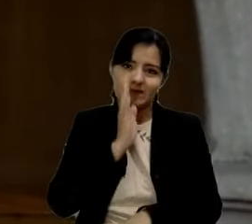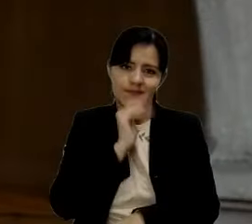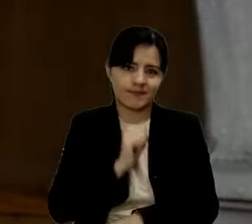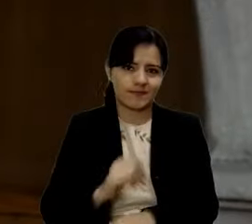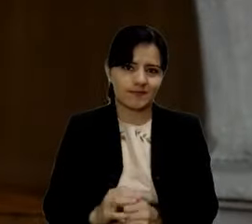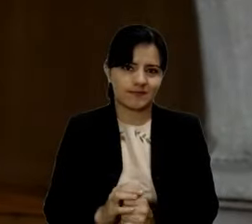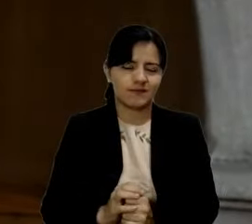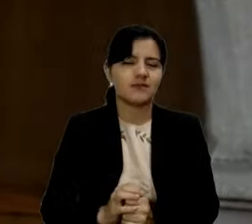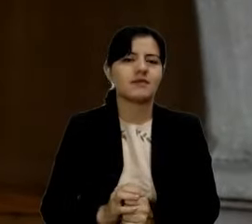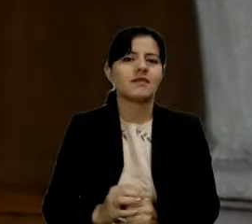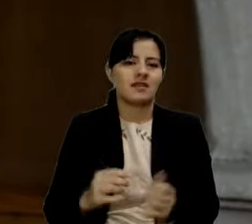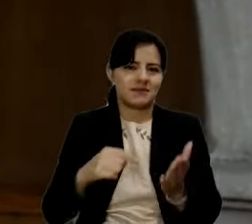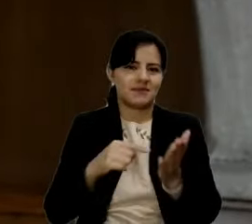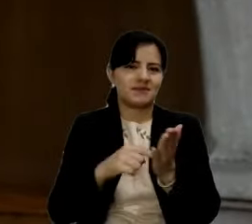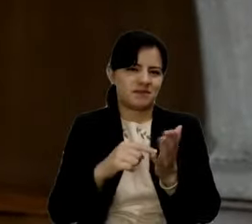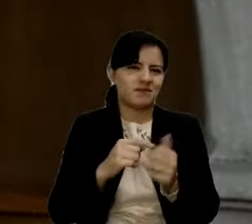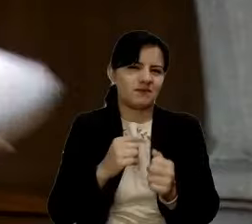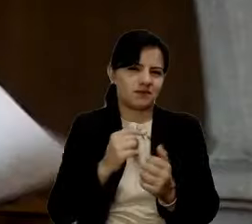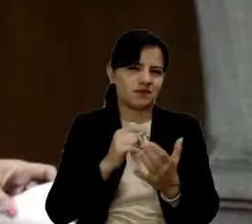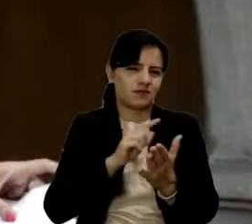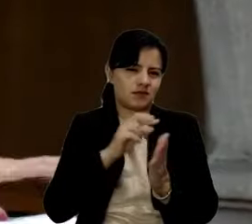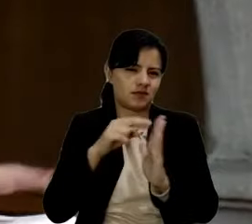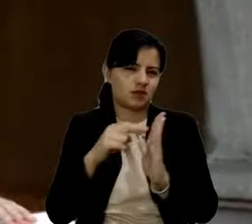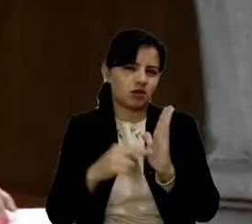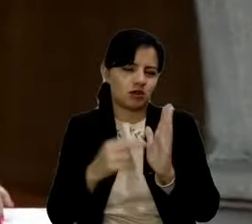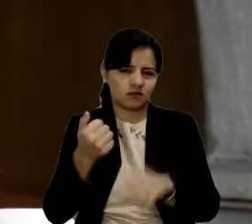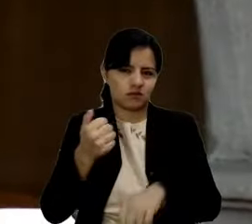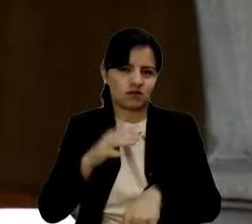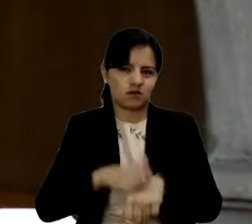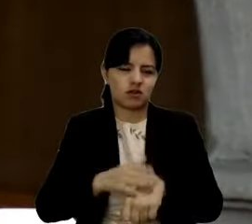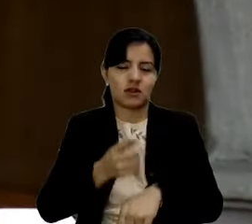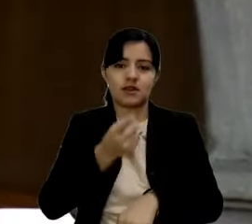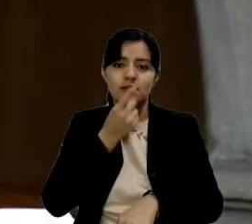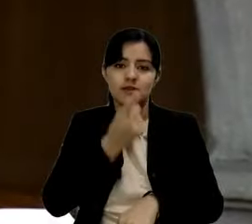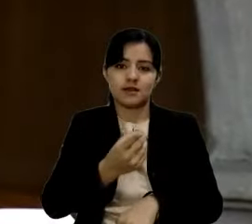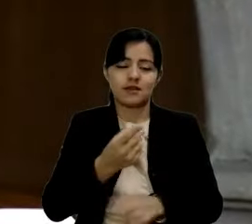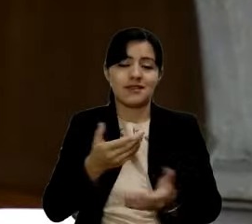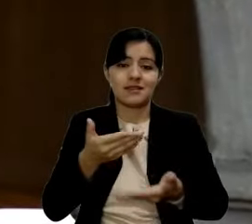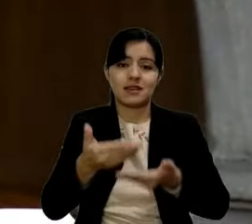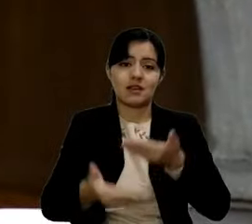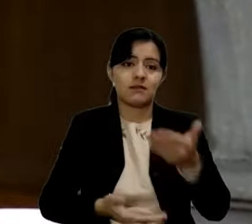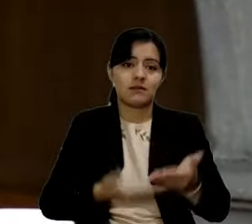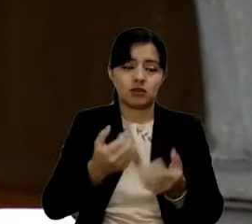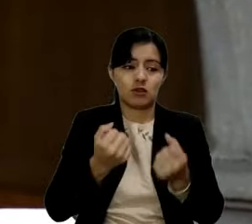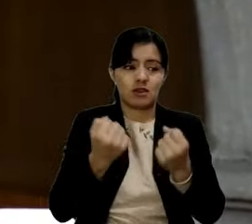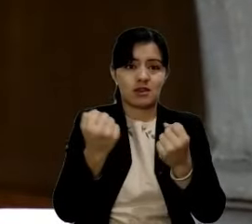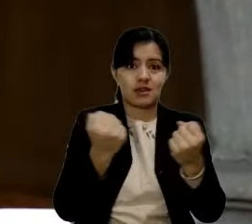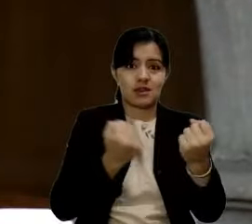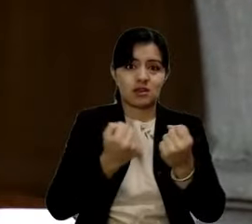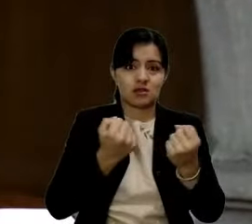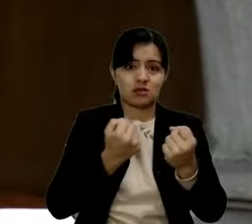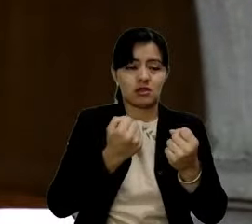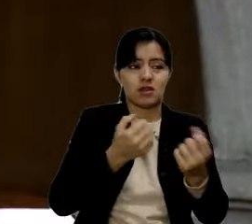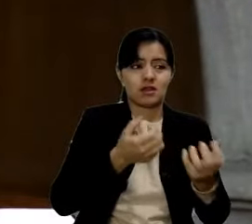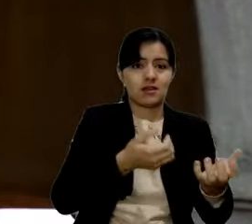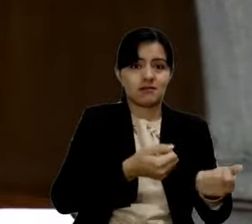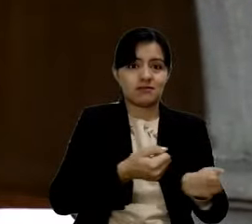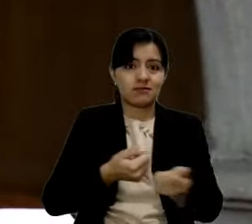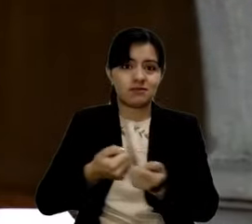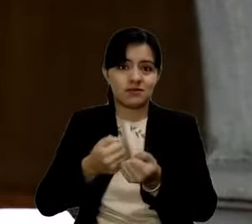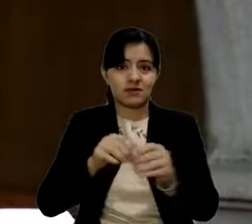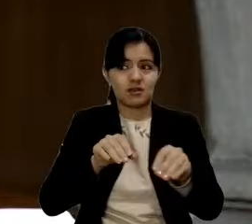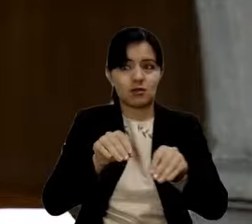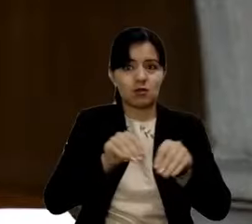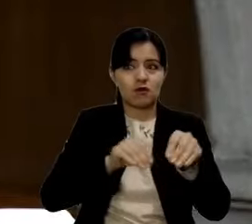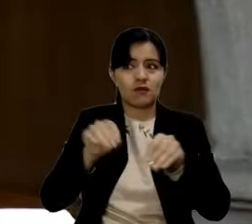arrastre, salvamento, guarda, custodia y depósito de vehículos es responsabilidad del gobierno